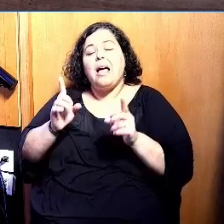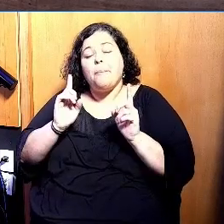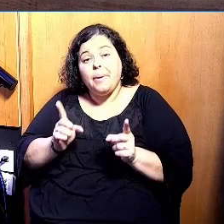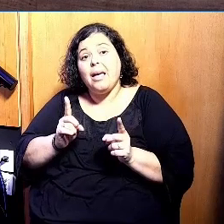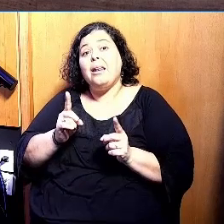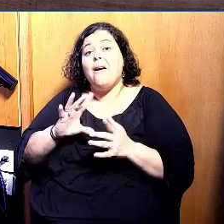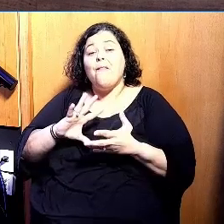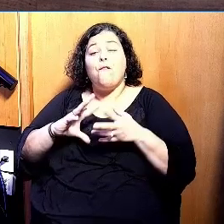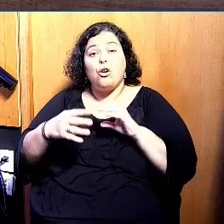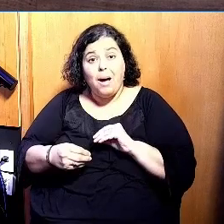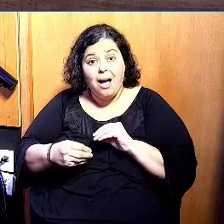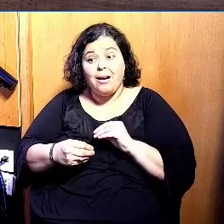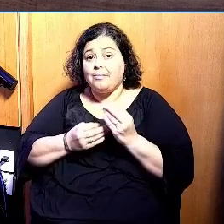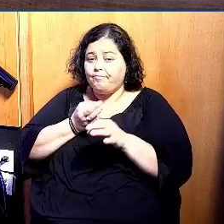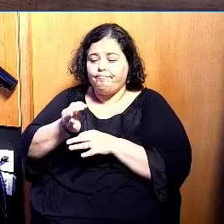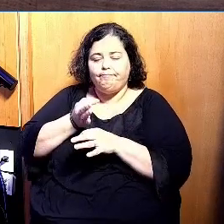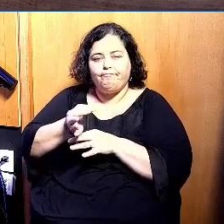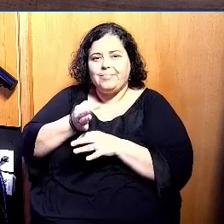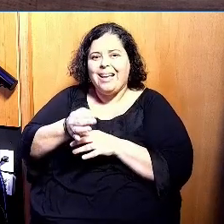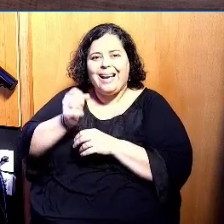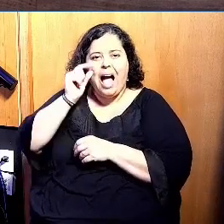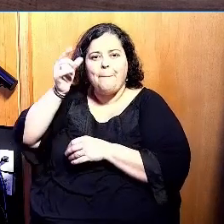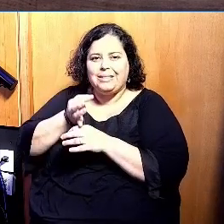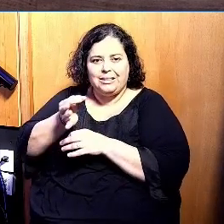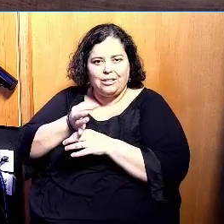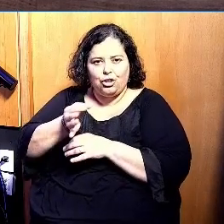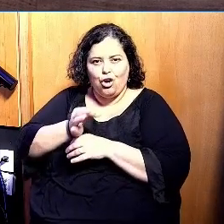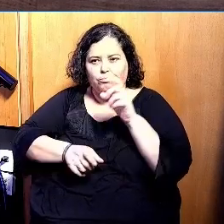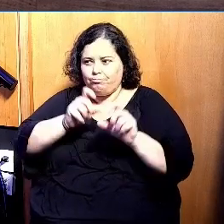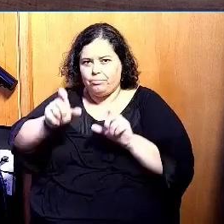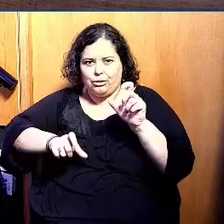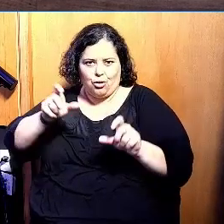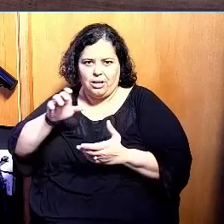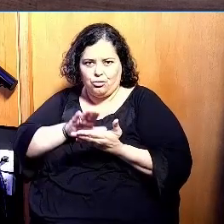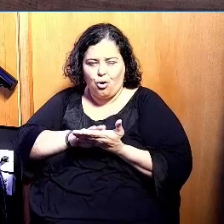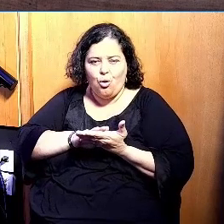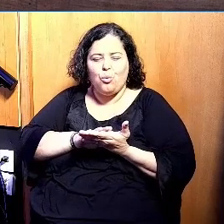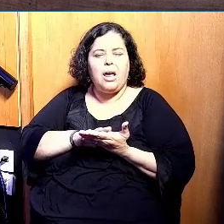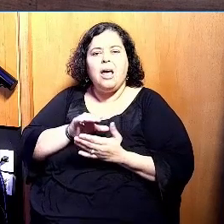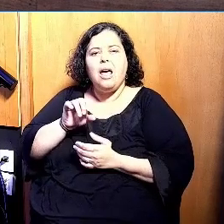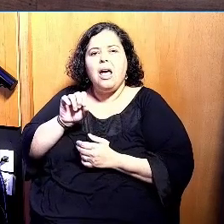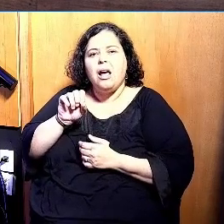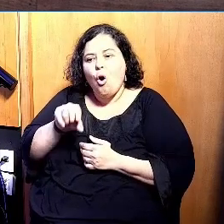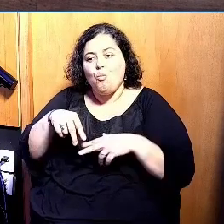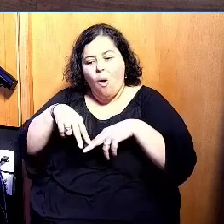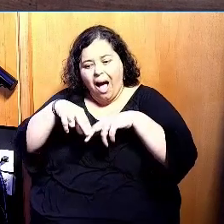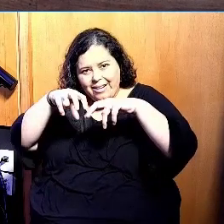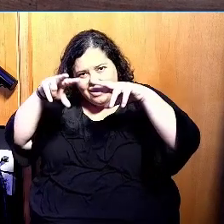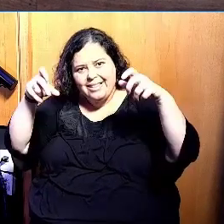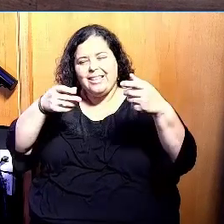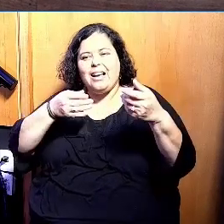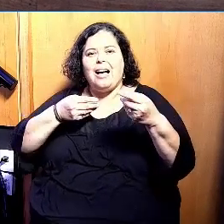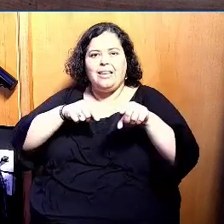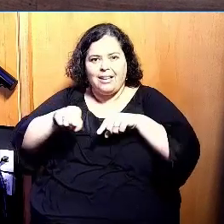es formar constantemente, capacitar a las personas en lo que tiene que ver con analíticas y gestión de